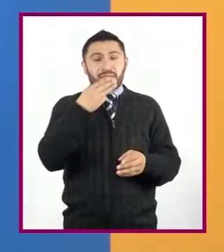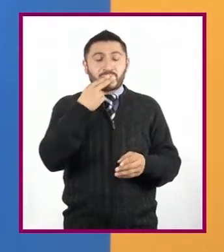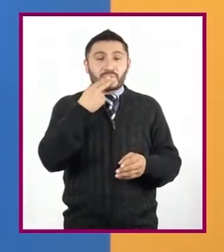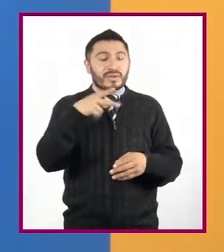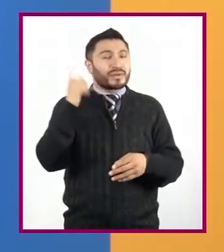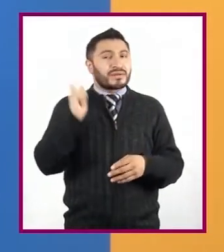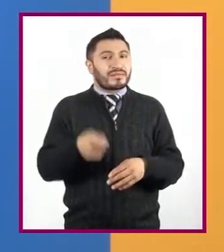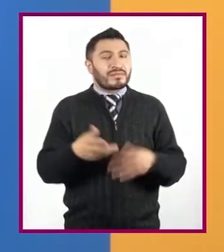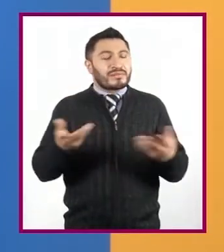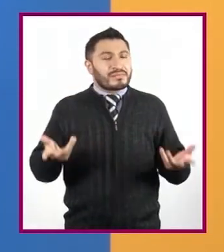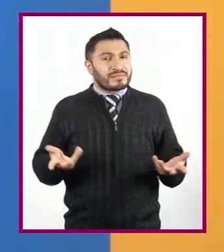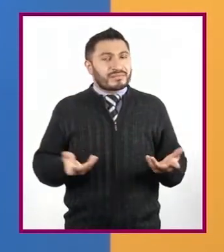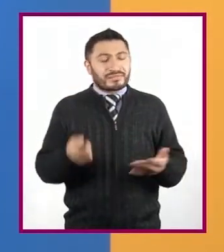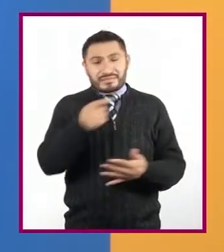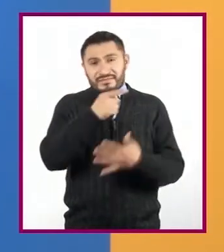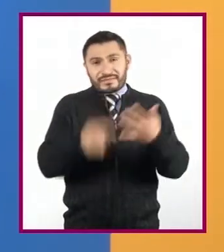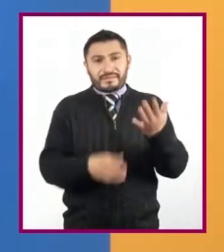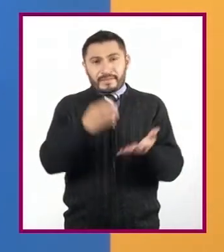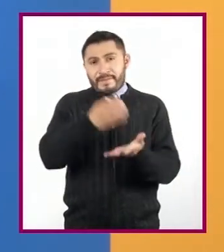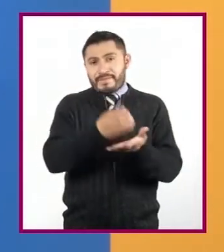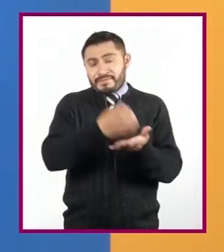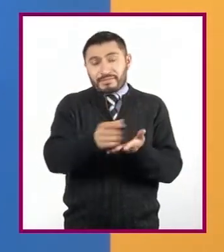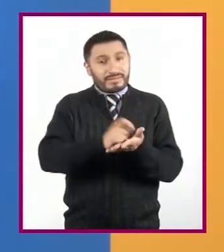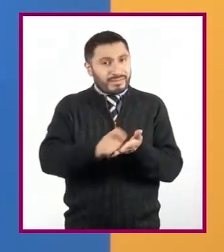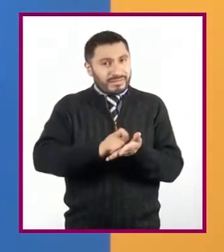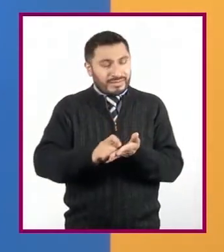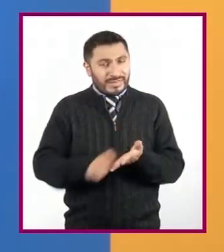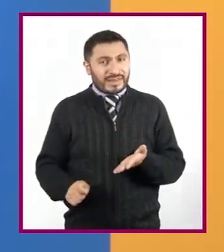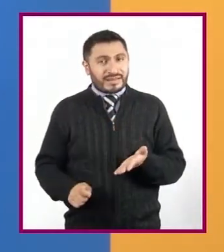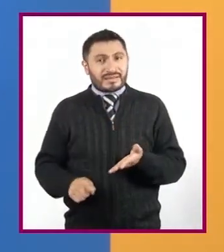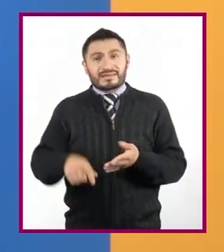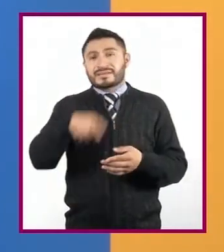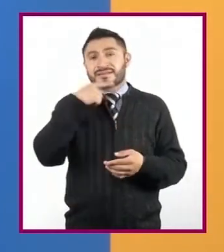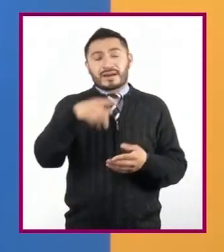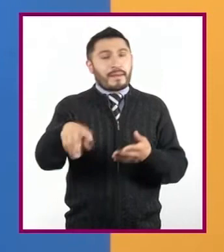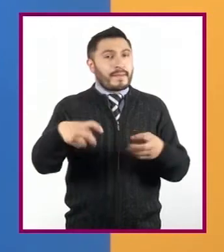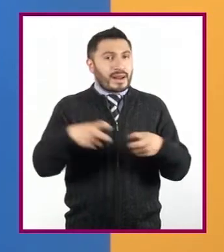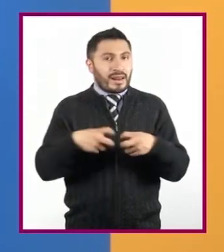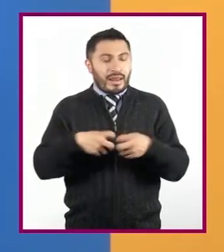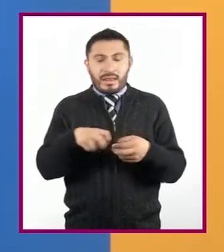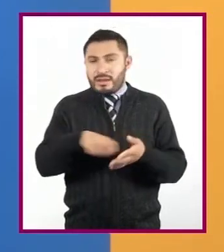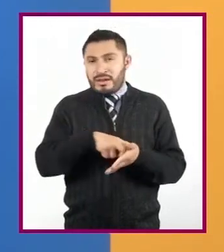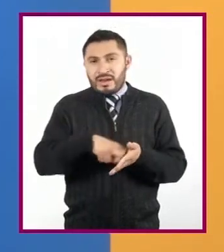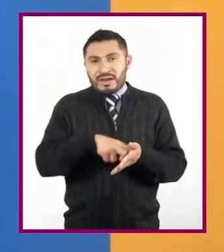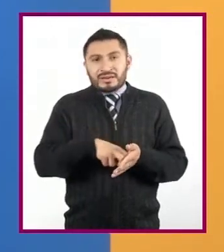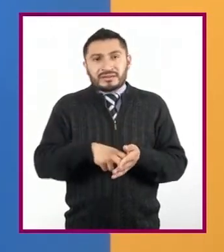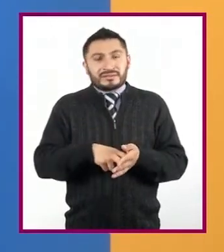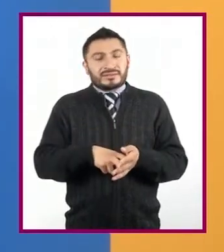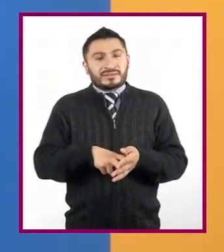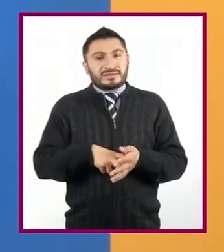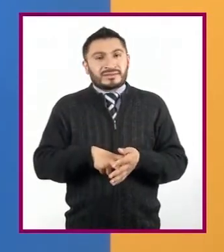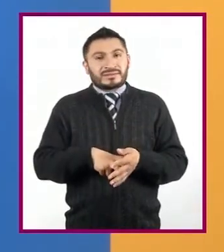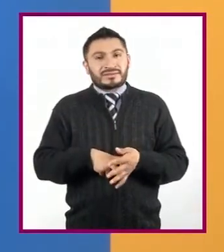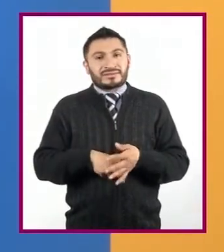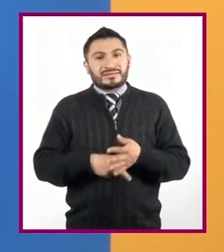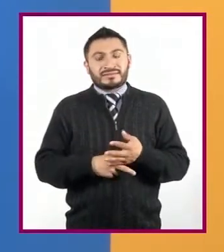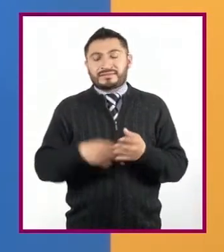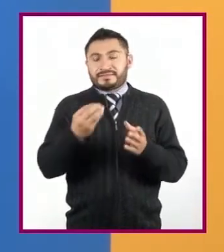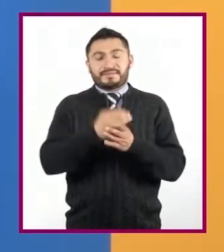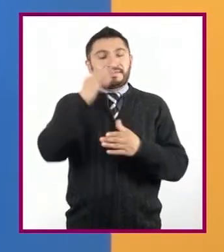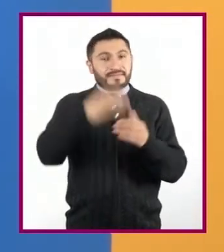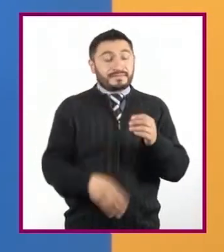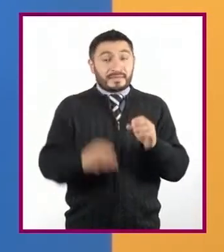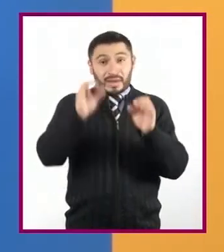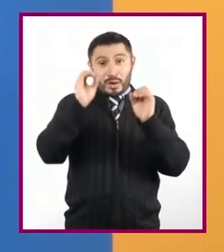sesión serán cuaderno de apuntes, lápiz y goma. Al final de la sesión o cuando lo consideren